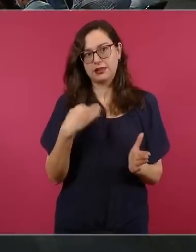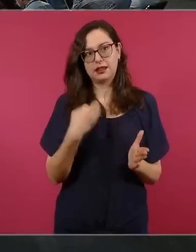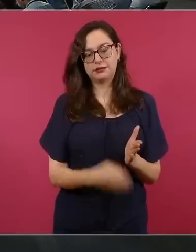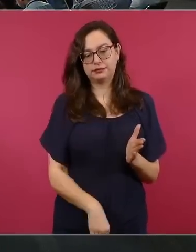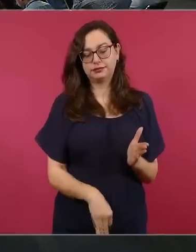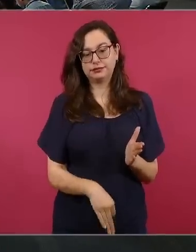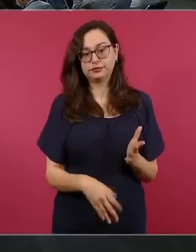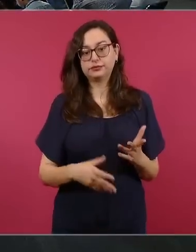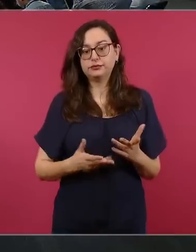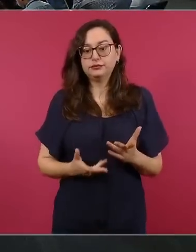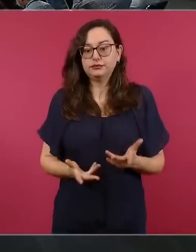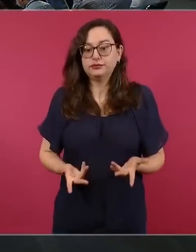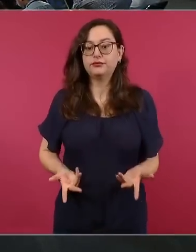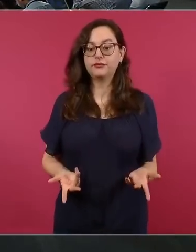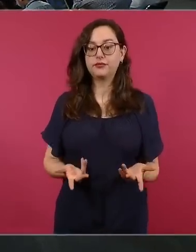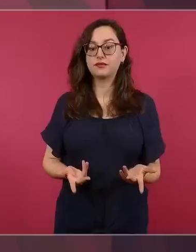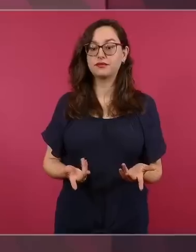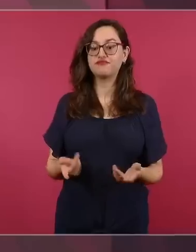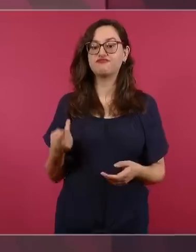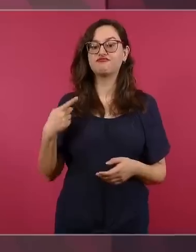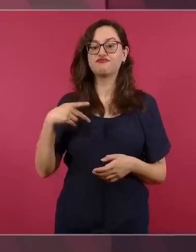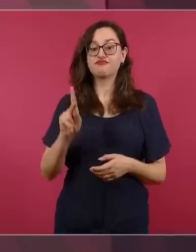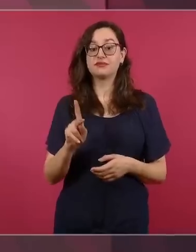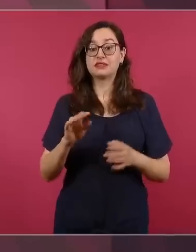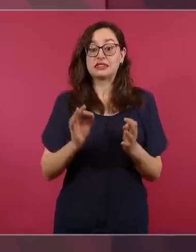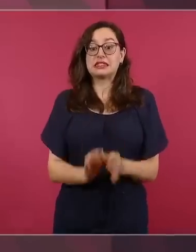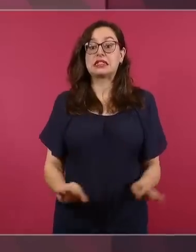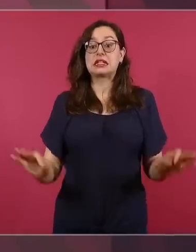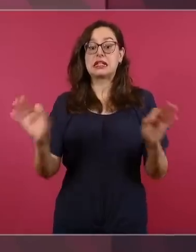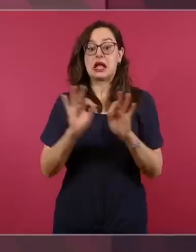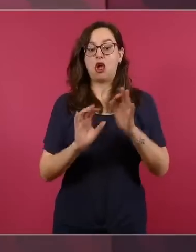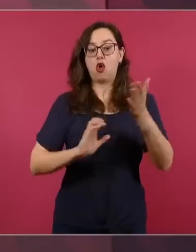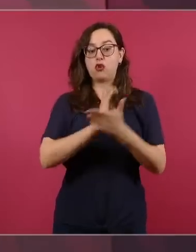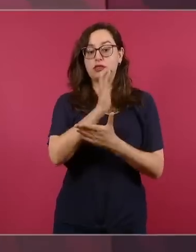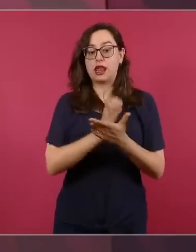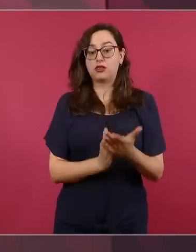porque lo único que les importaba era el contrato,